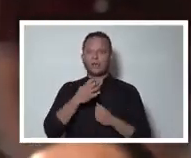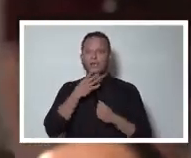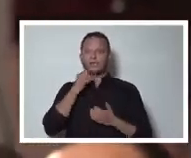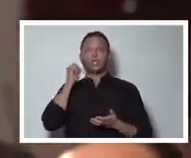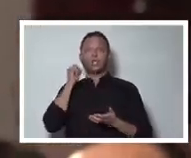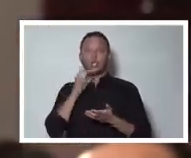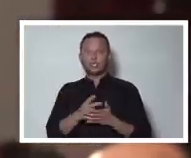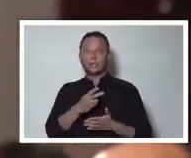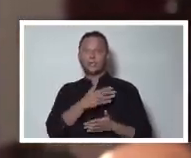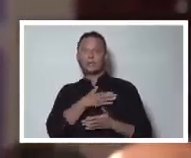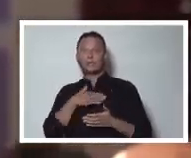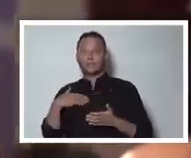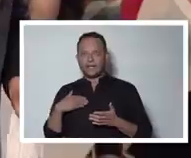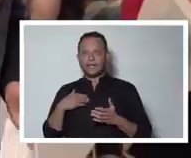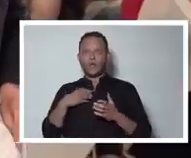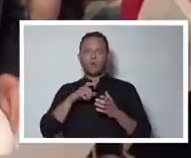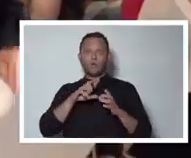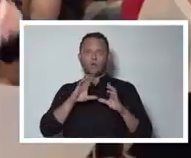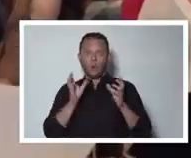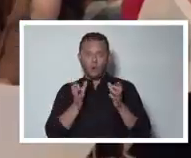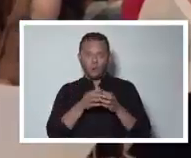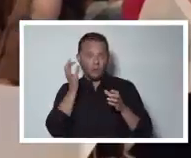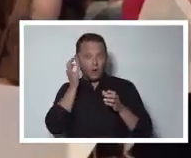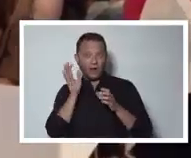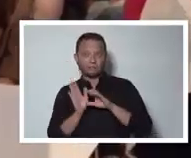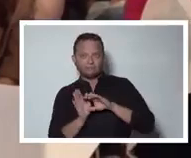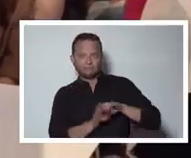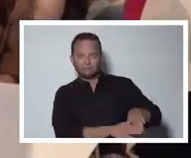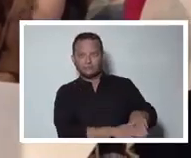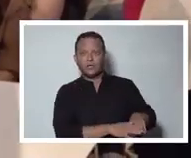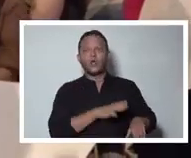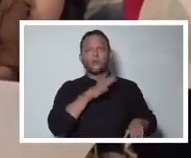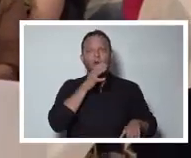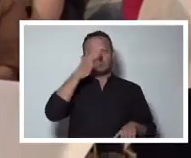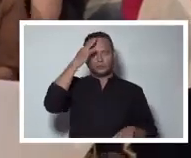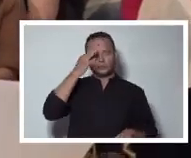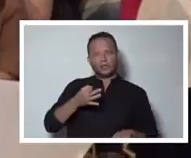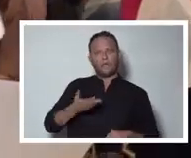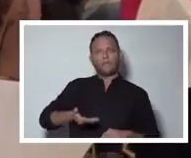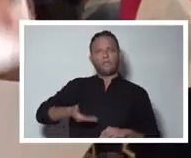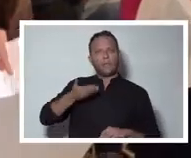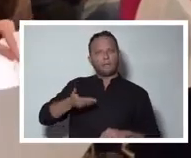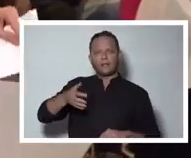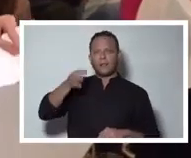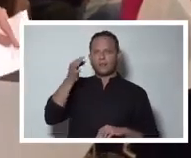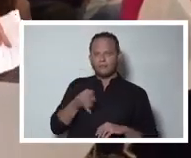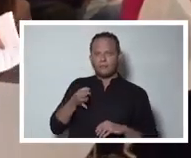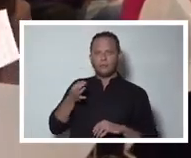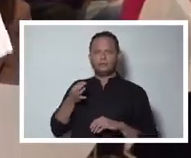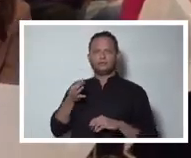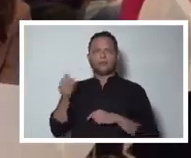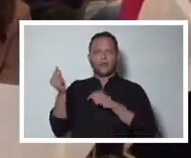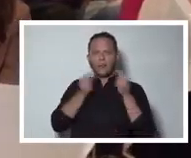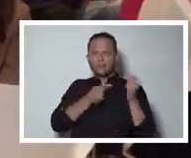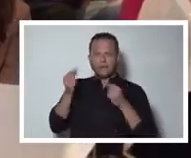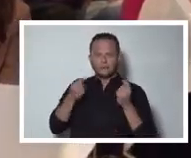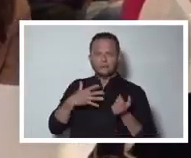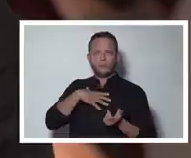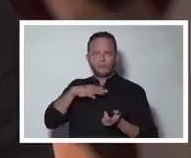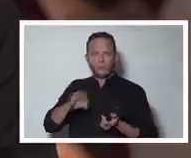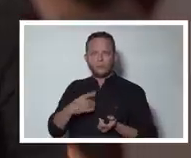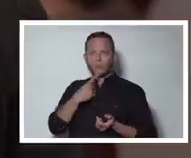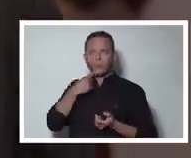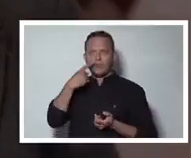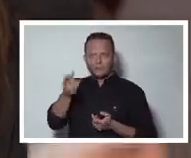a querer corrernos y por eso creo que es fundamental que nosotras podamos dar el debate y pod